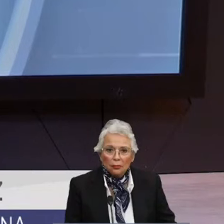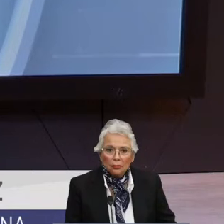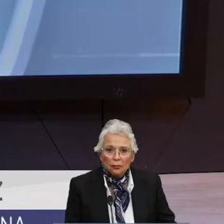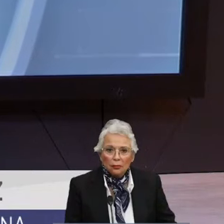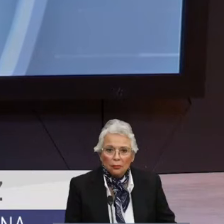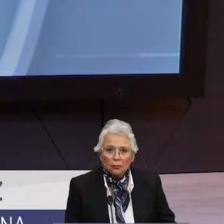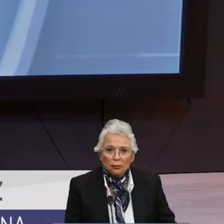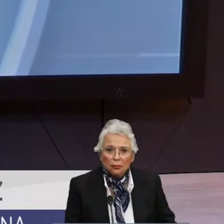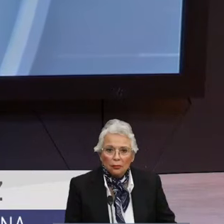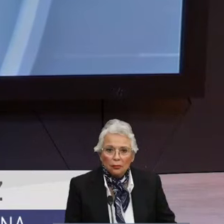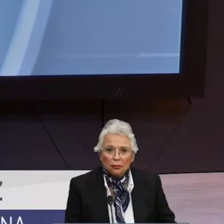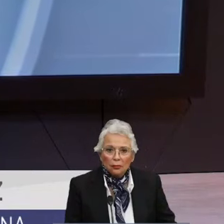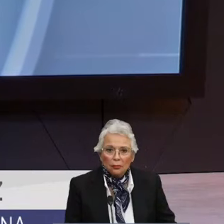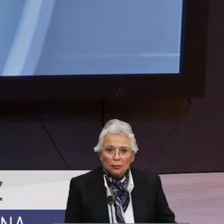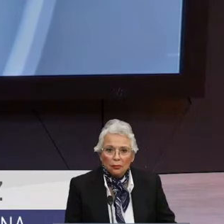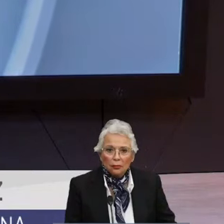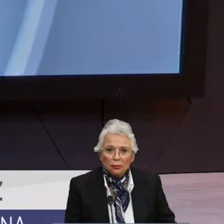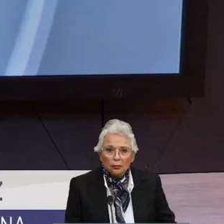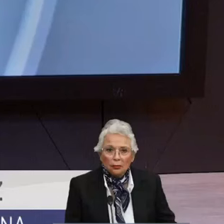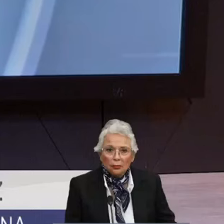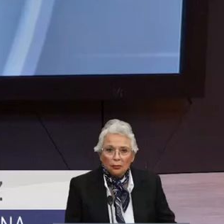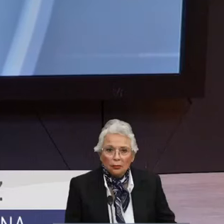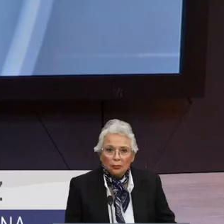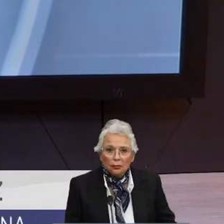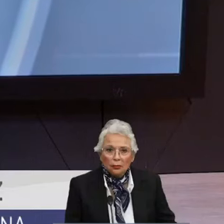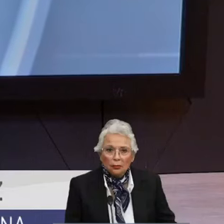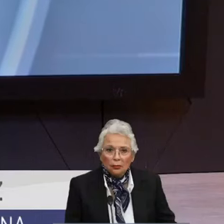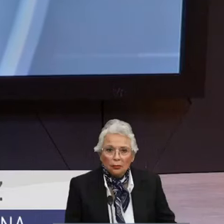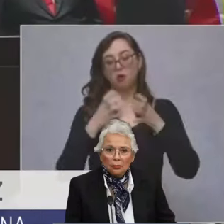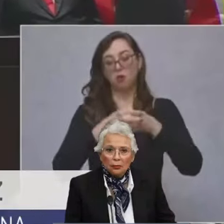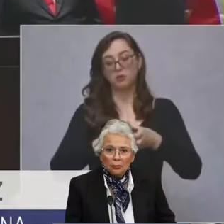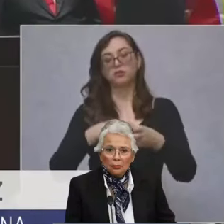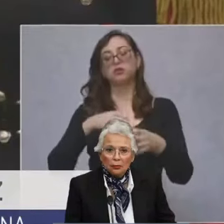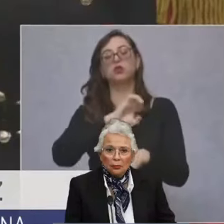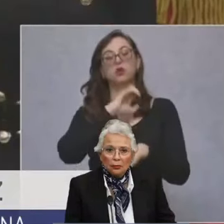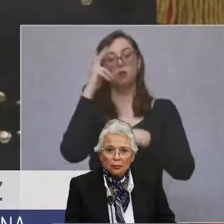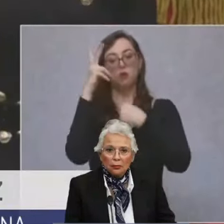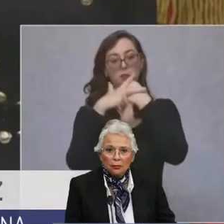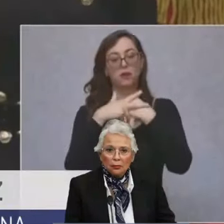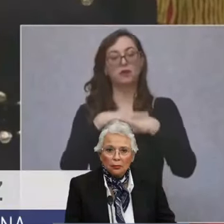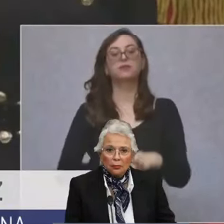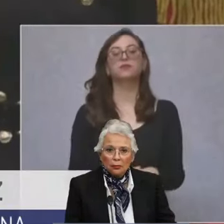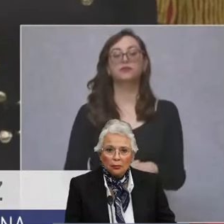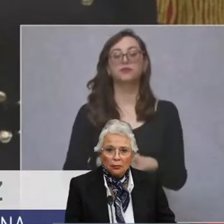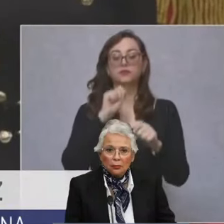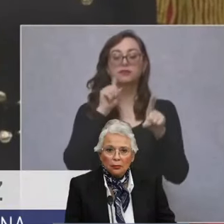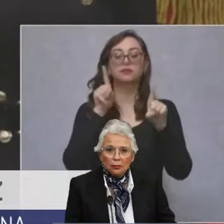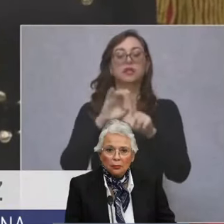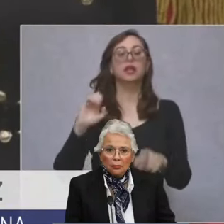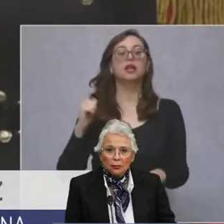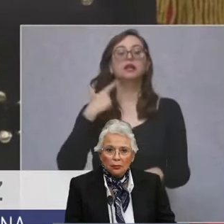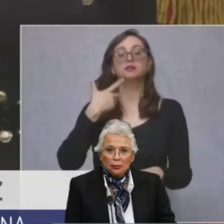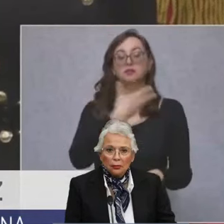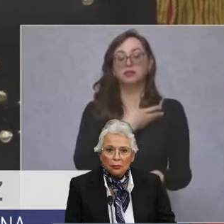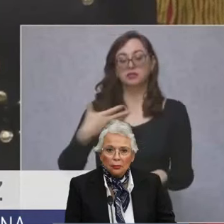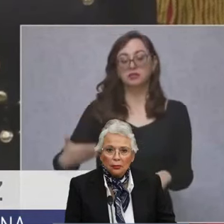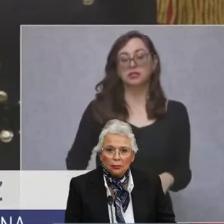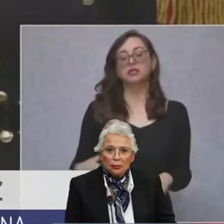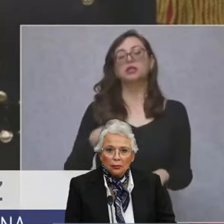Que como tú sabes, la presidenta de México ha dicho y ha puesto sobre la mesa la construcción de